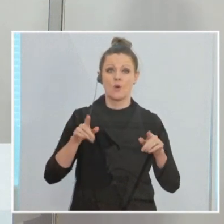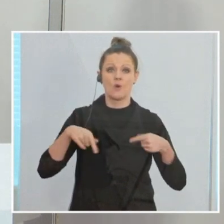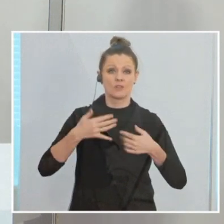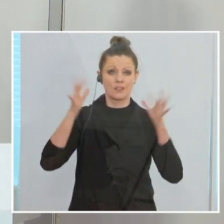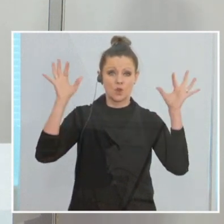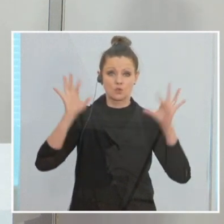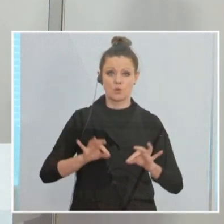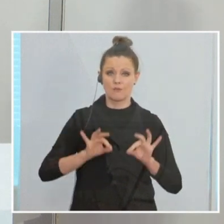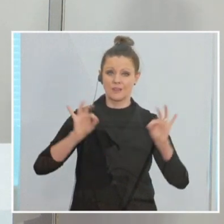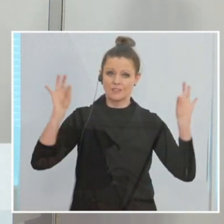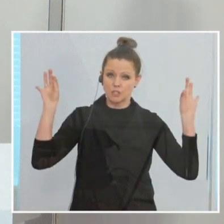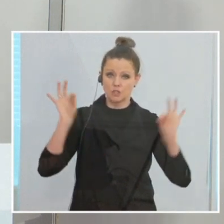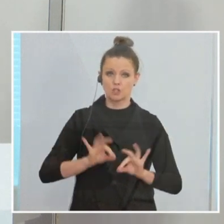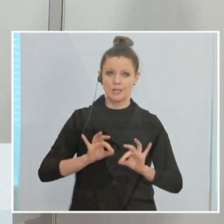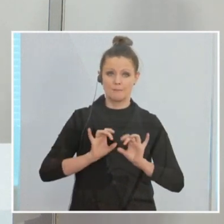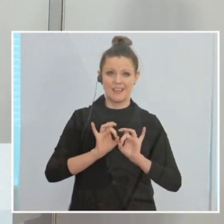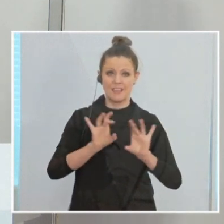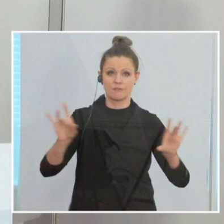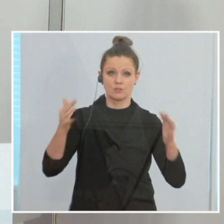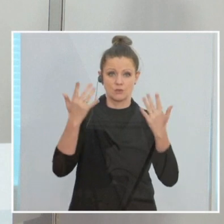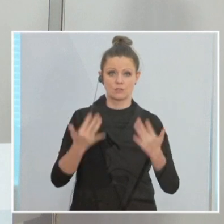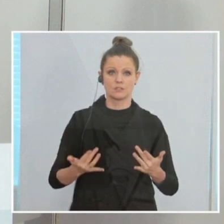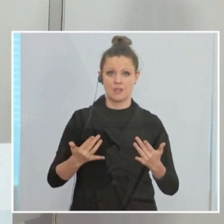infecciones dramáticas.